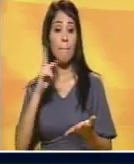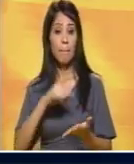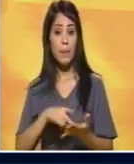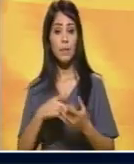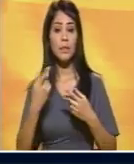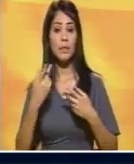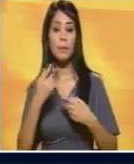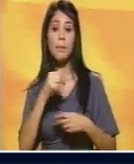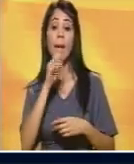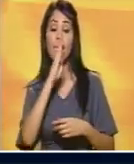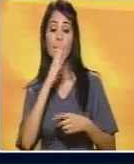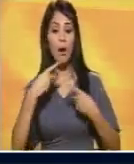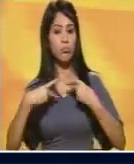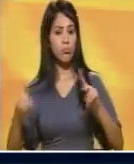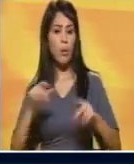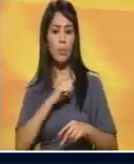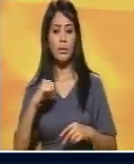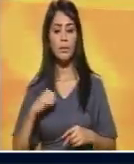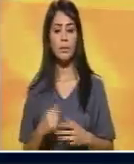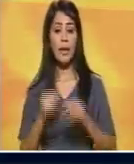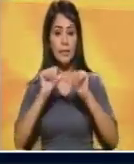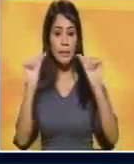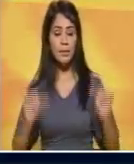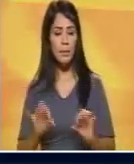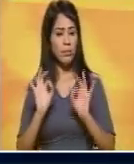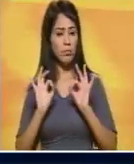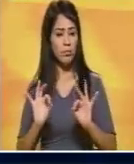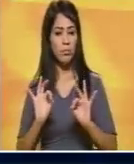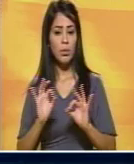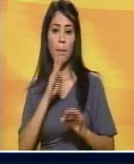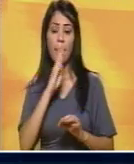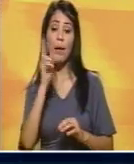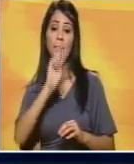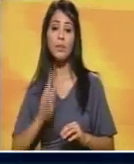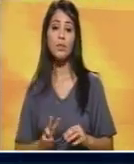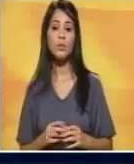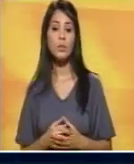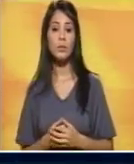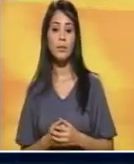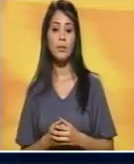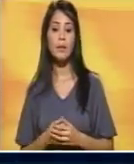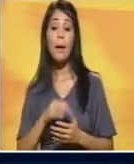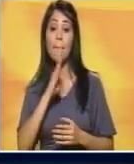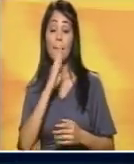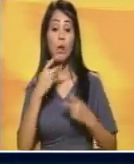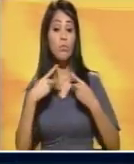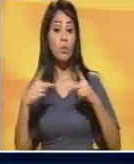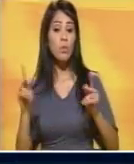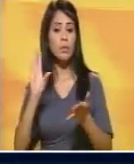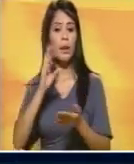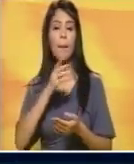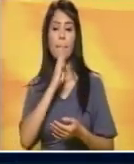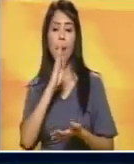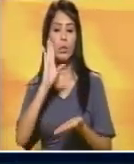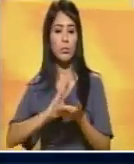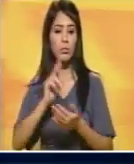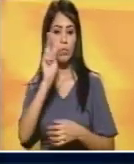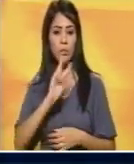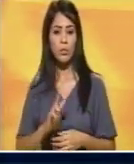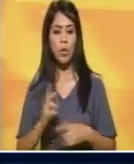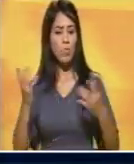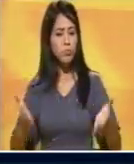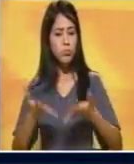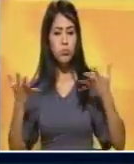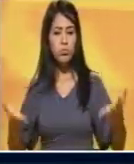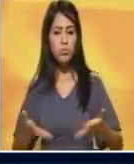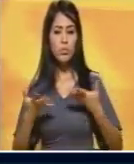pública y la privada. El sistema ideado por la Asociación Bancaria de Venezuela, la banca pública y el Banco Central de Venezuela busca promover